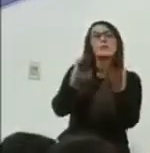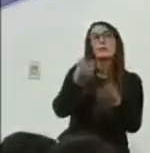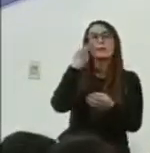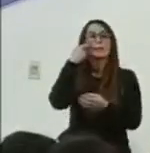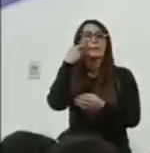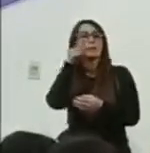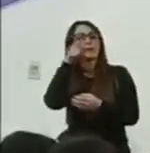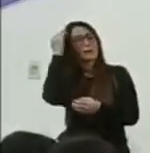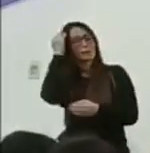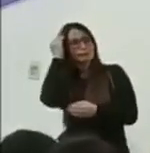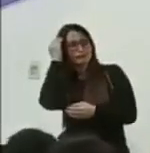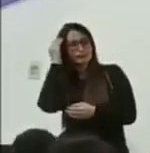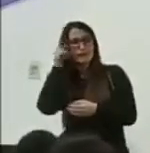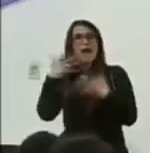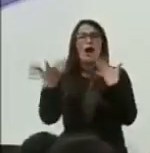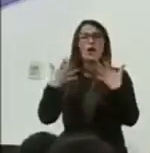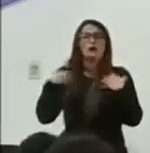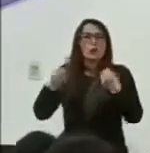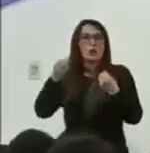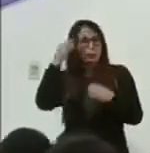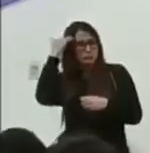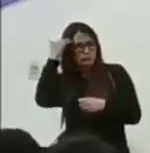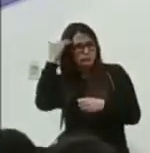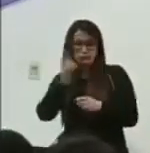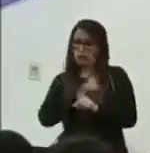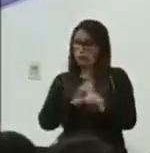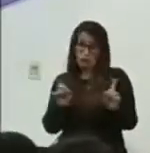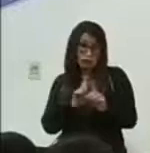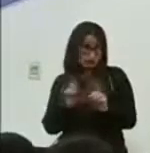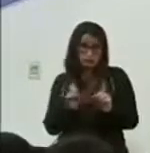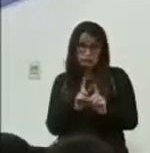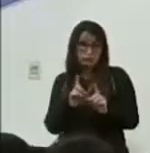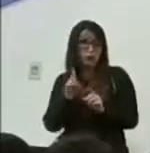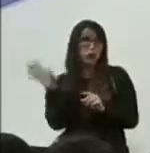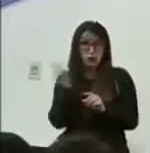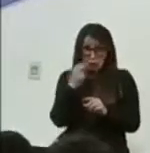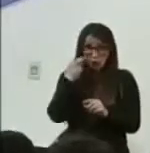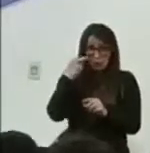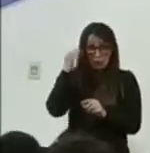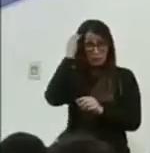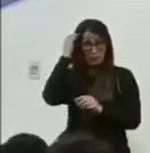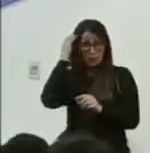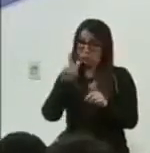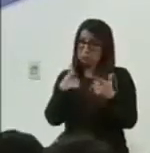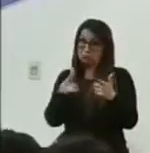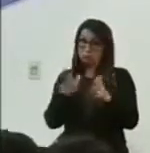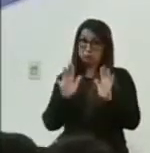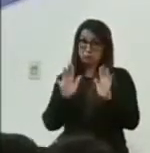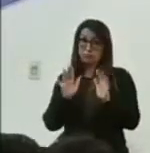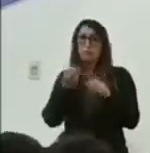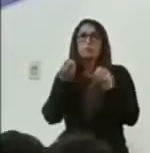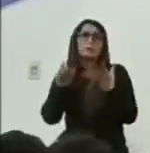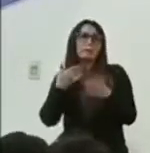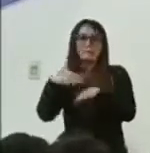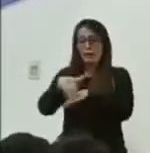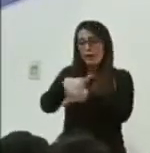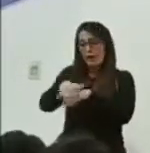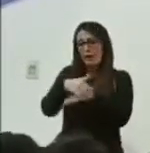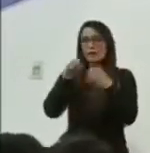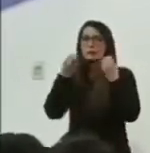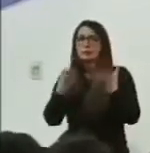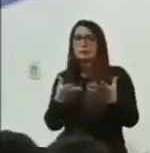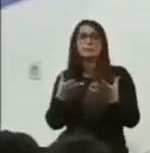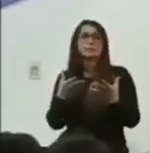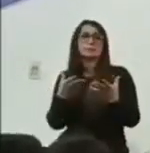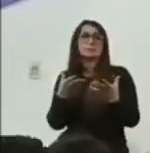de demencia, de salud mental? No, no todos tienen problemas de salud mental. ¿Están en la calle porque